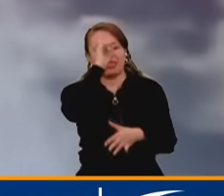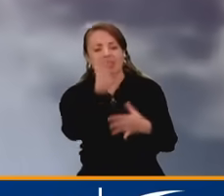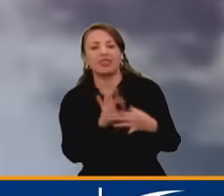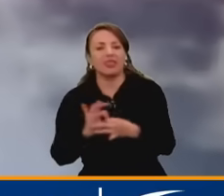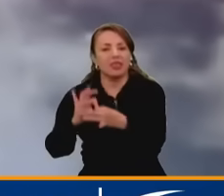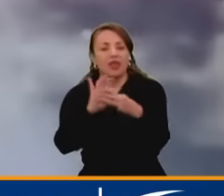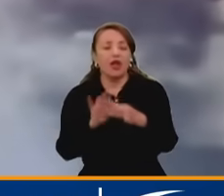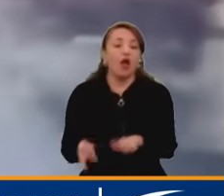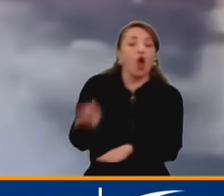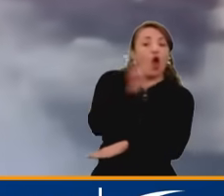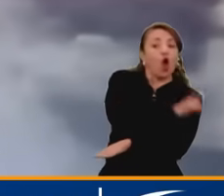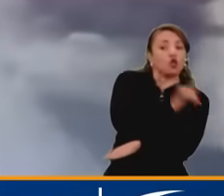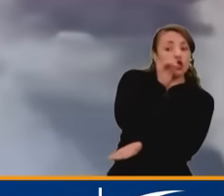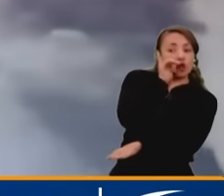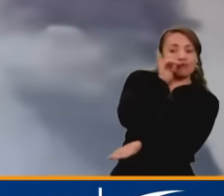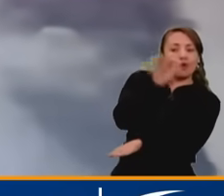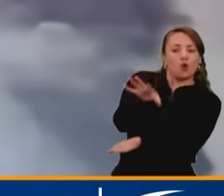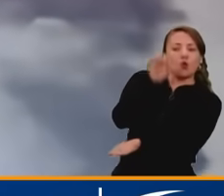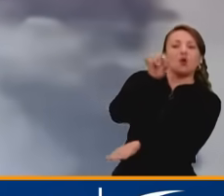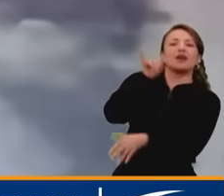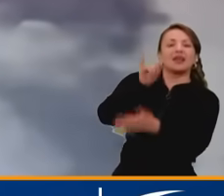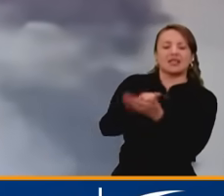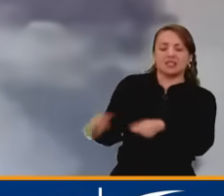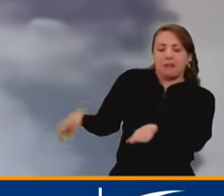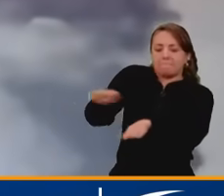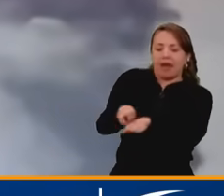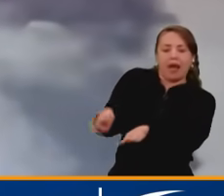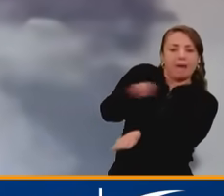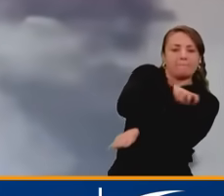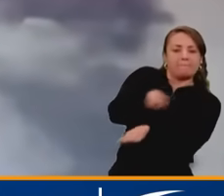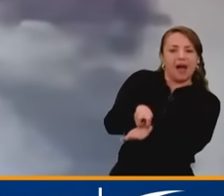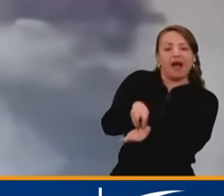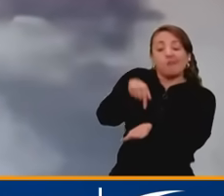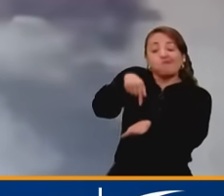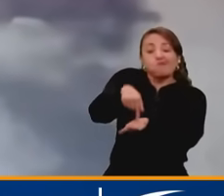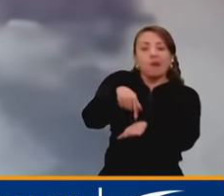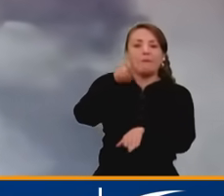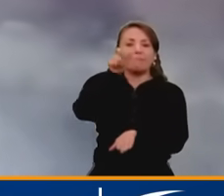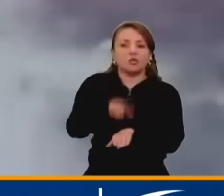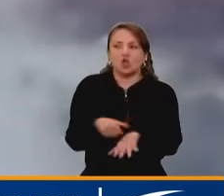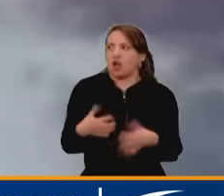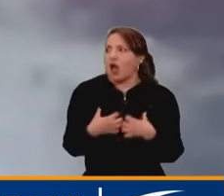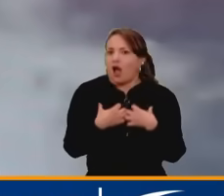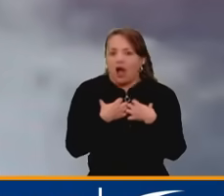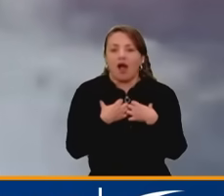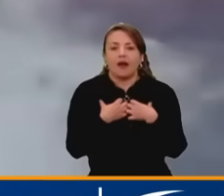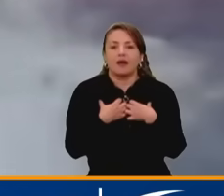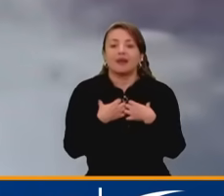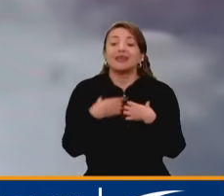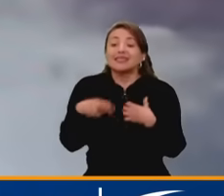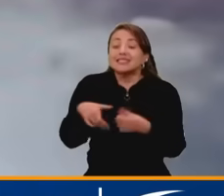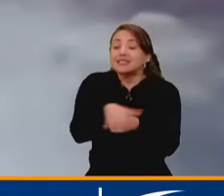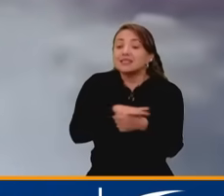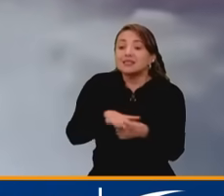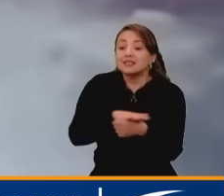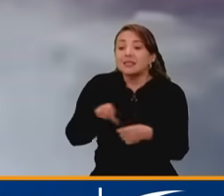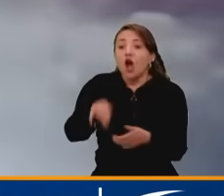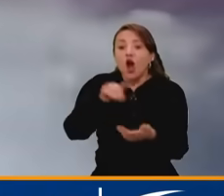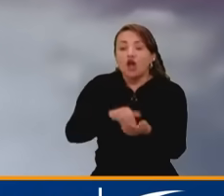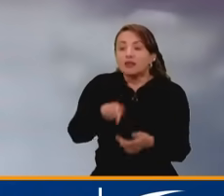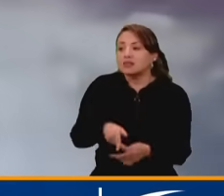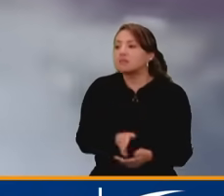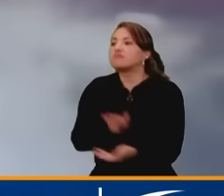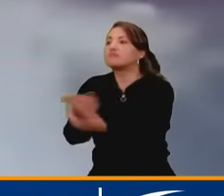otra cámara quedan grabados cuando abordan el vehículo con la víctima Presa del pánico en este nuevo caso de paseo millonario la